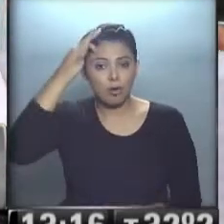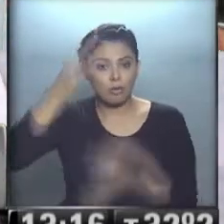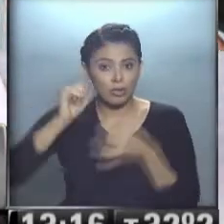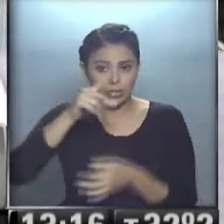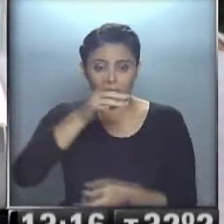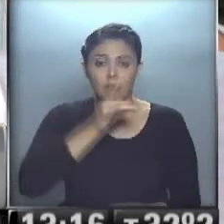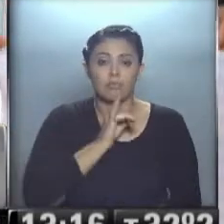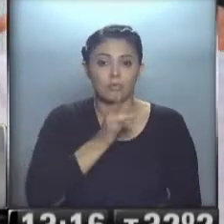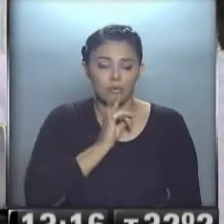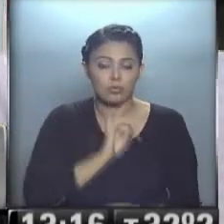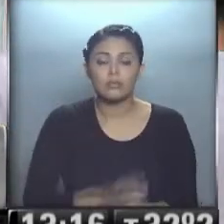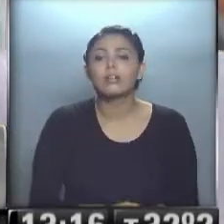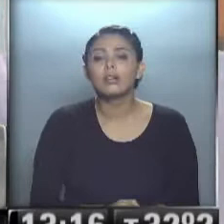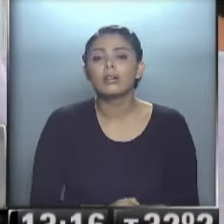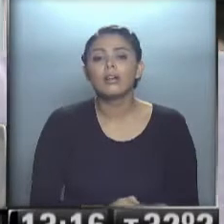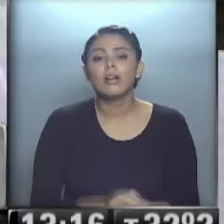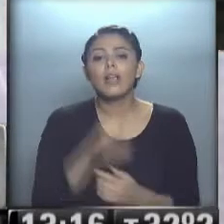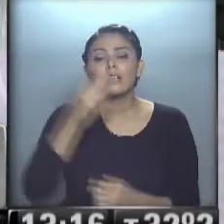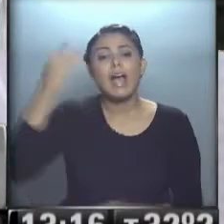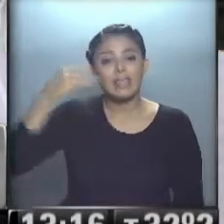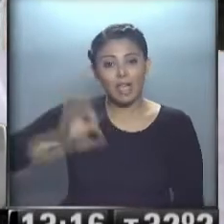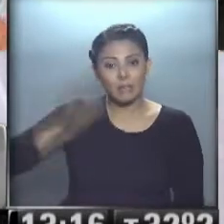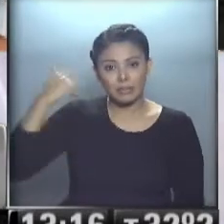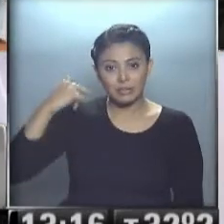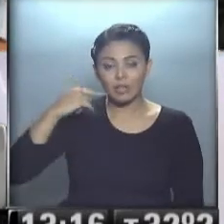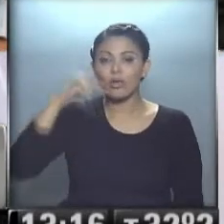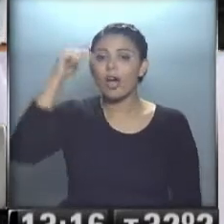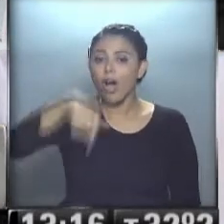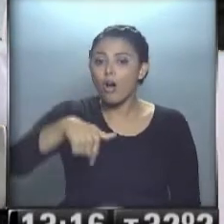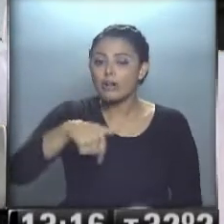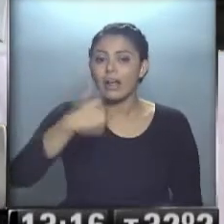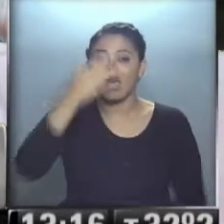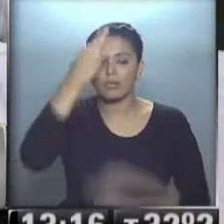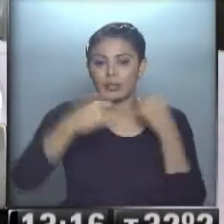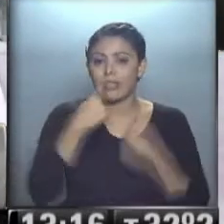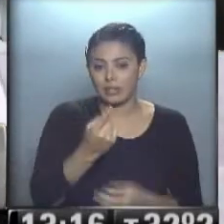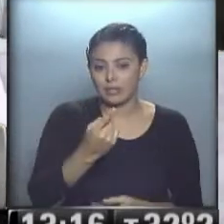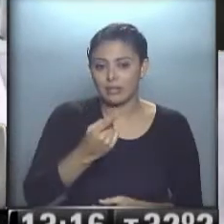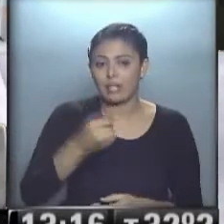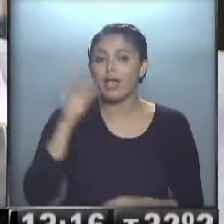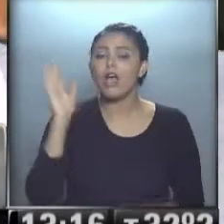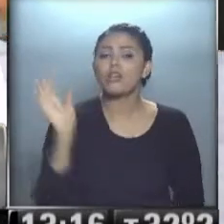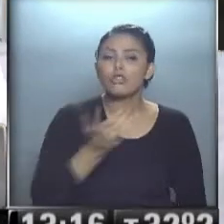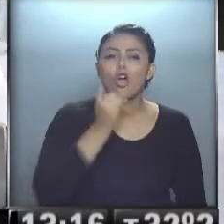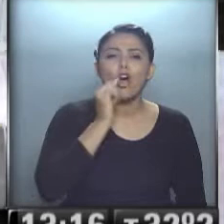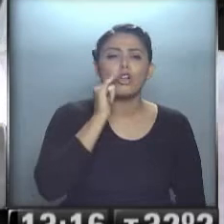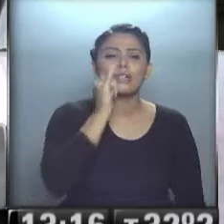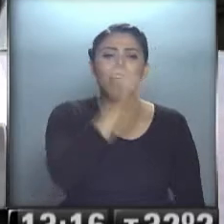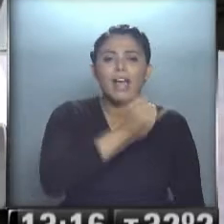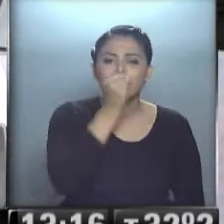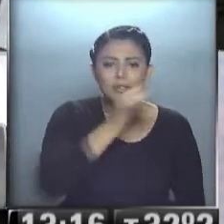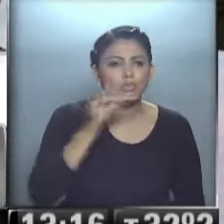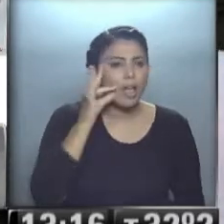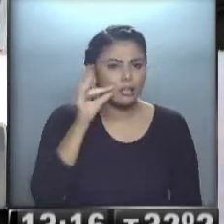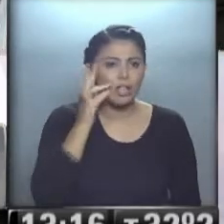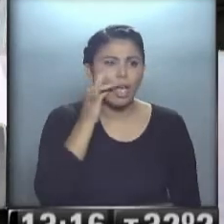tribunal que falló el año pasado lo que está diciendo es que había una uniformidad testimonial reconocida por ese tribunal